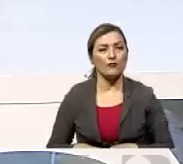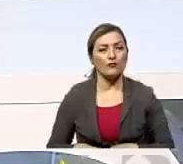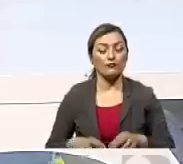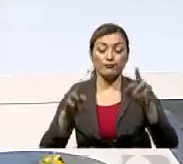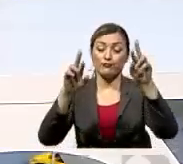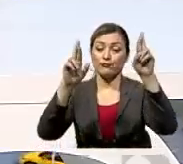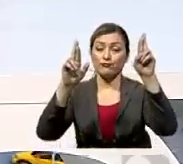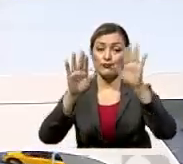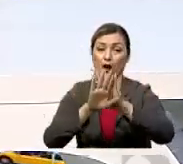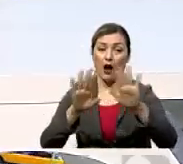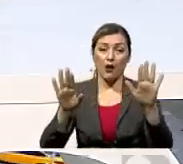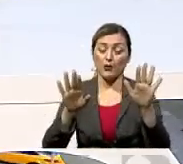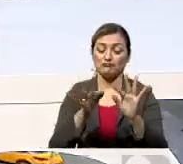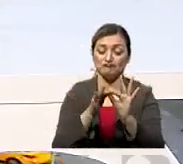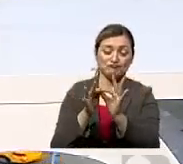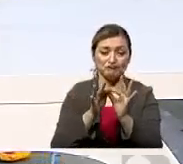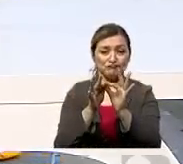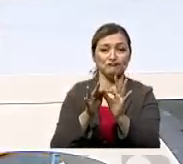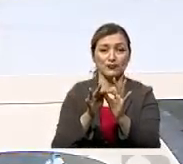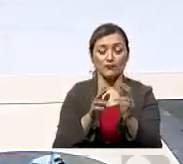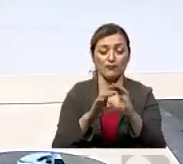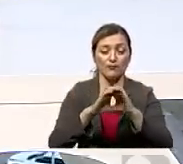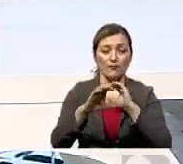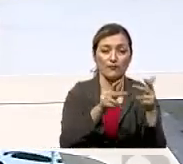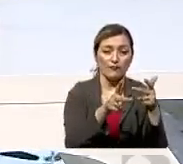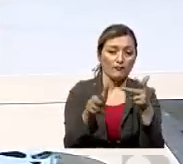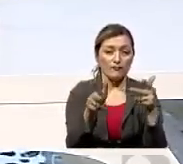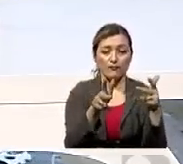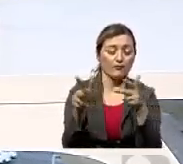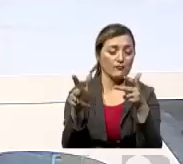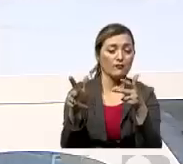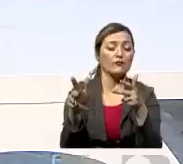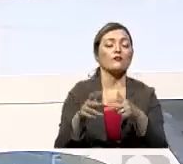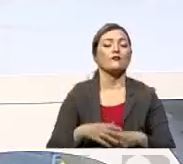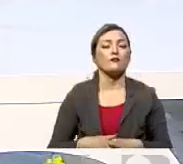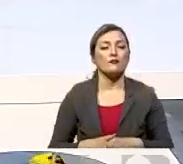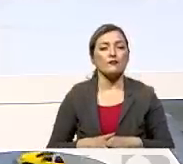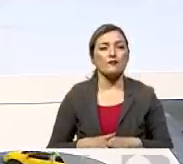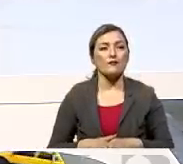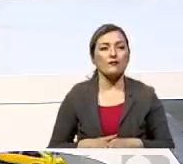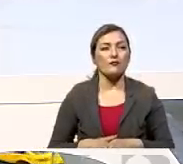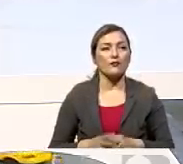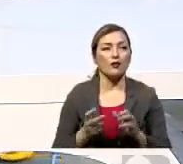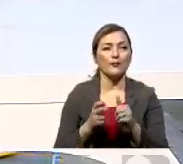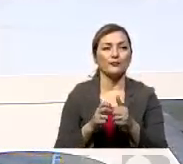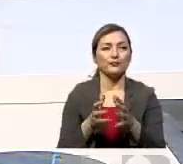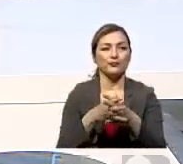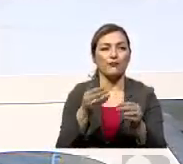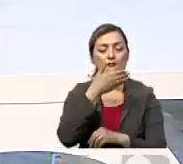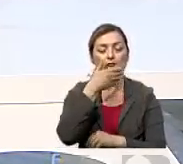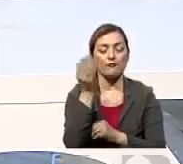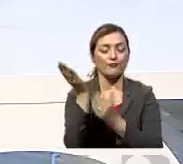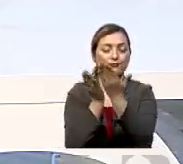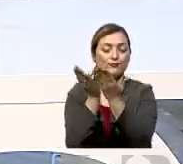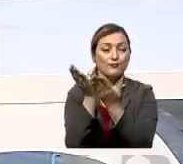Esperemos que una vez que estas unidades de transporte comienzan a funcionar en el Corredor Central Norte, pues finalmente se dé un mejor